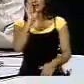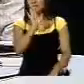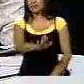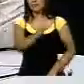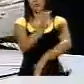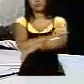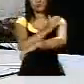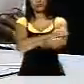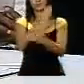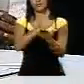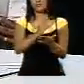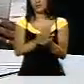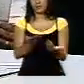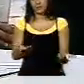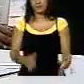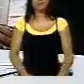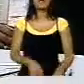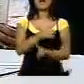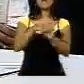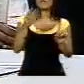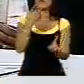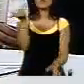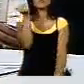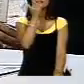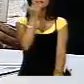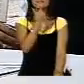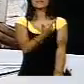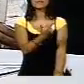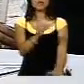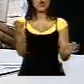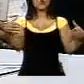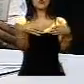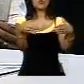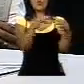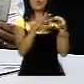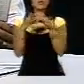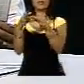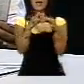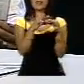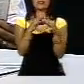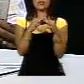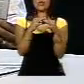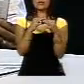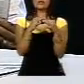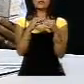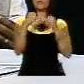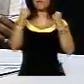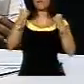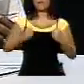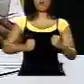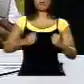cínico. Aquí dice el tipo, la MUD es antisísmica, la unidad en la MUD es